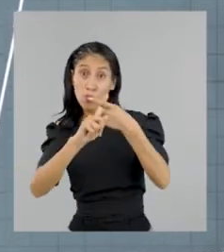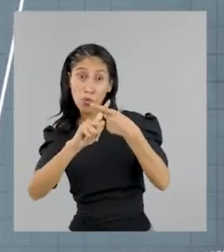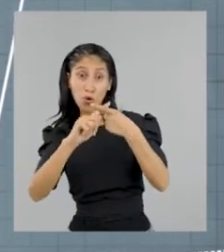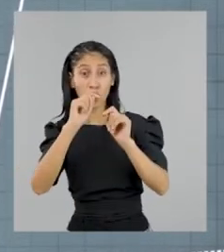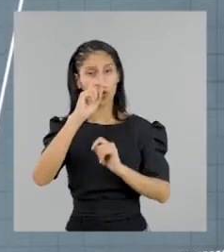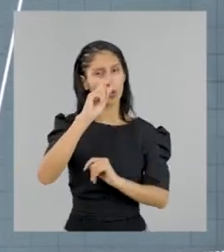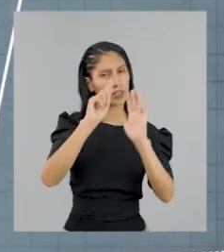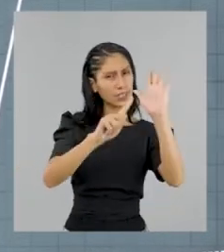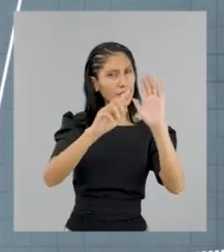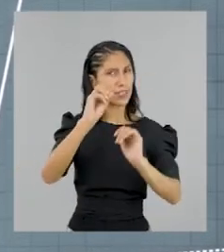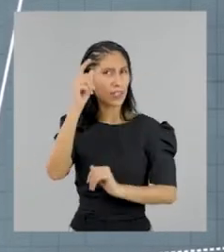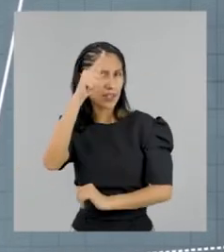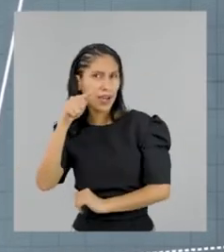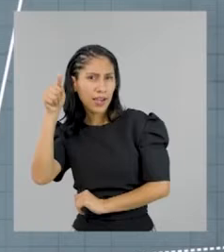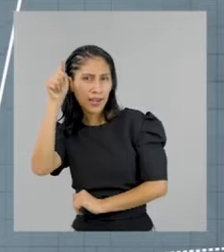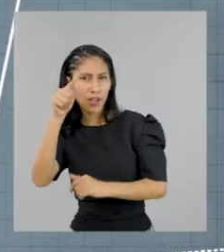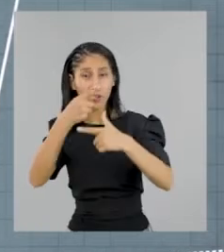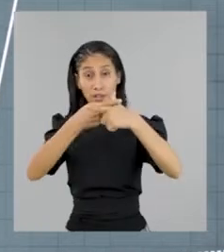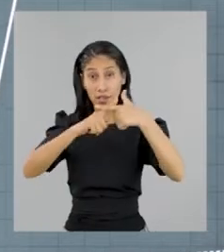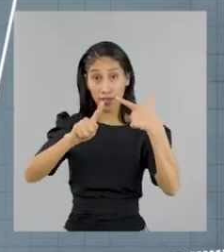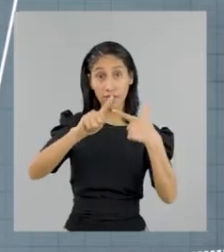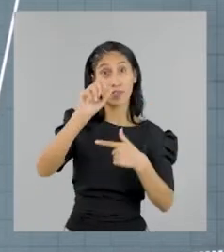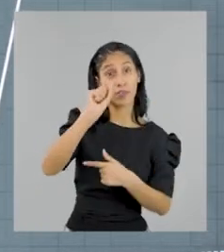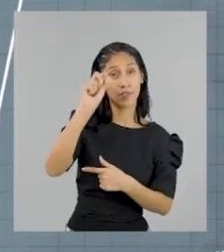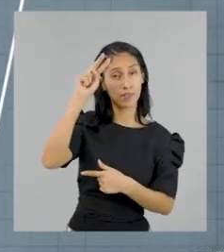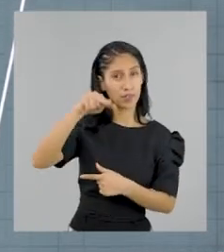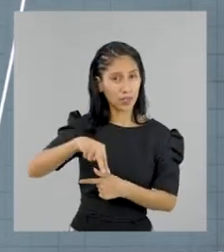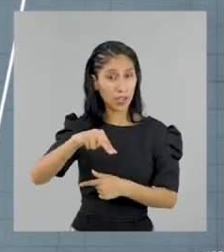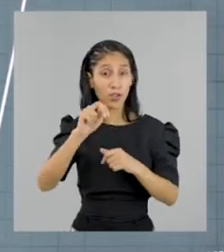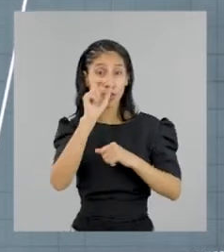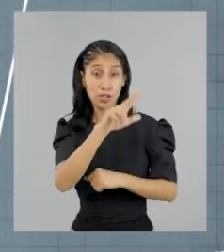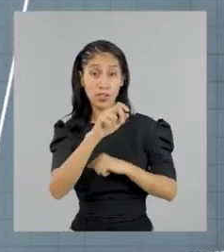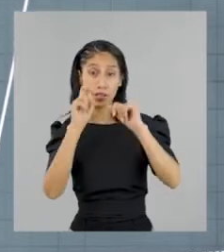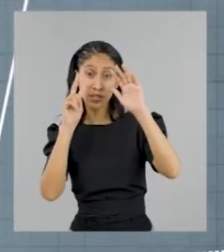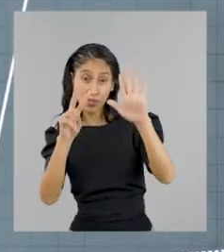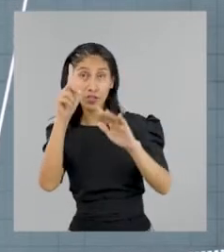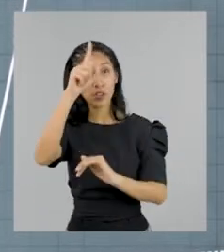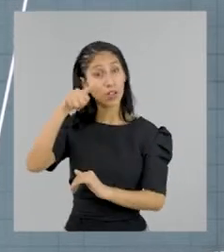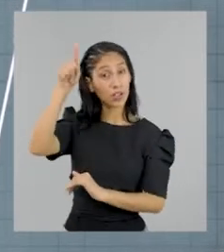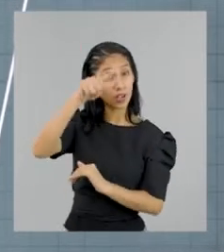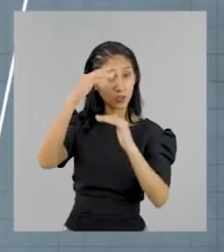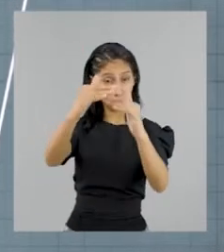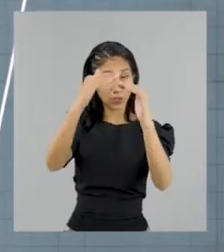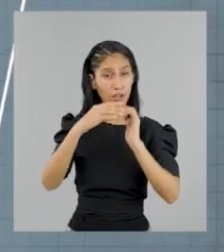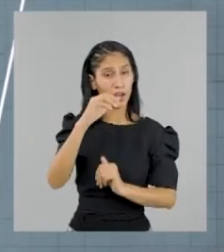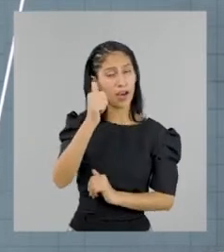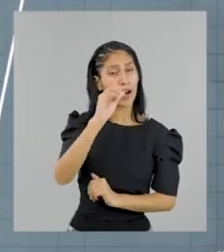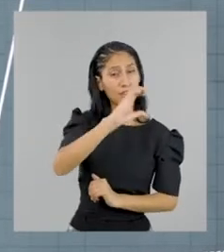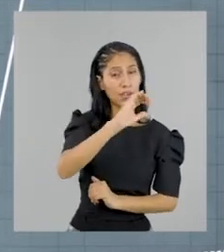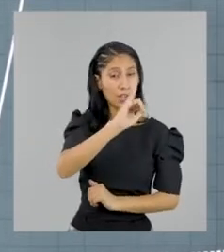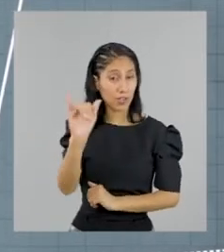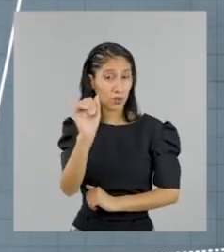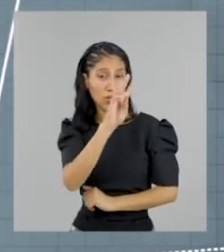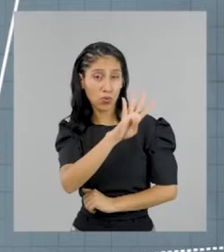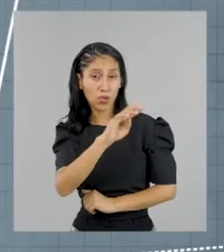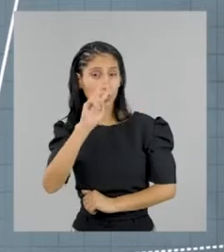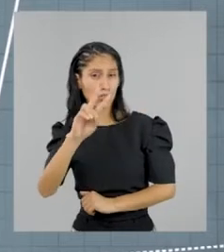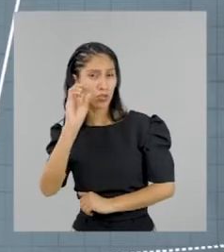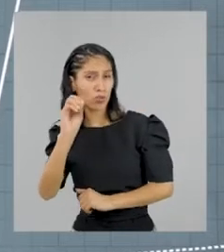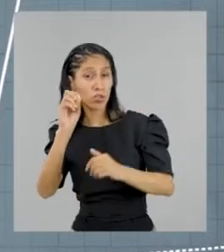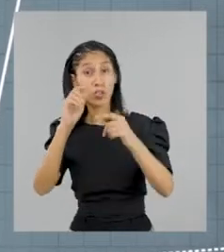de 60 grados entre seno de 37 grados. AC es igual